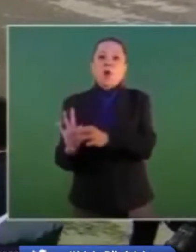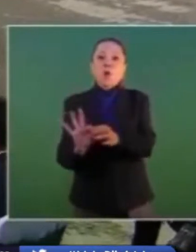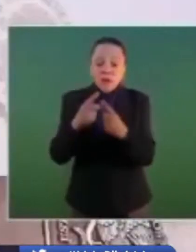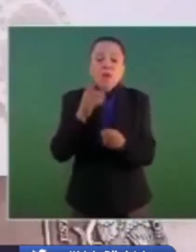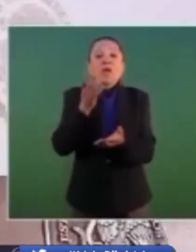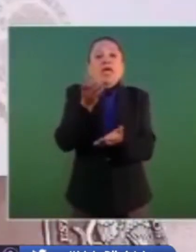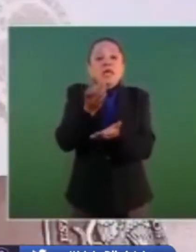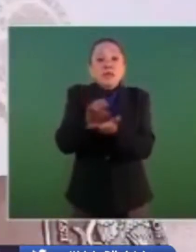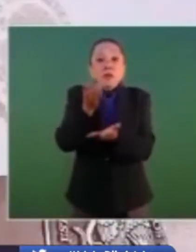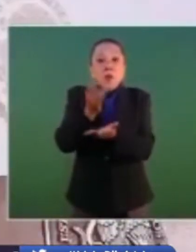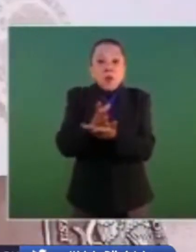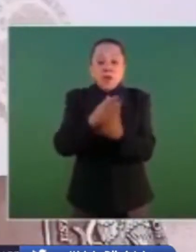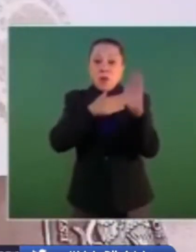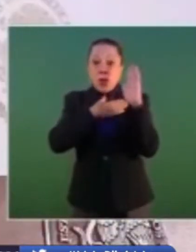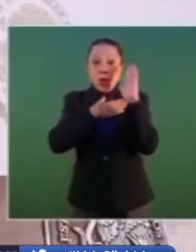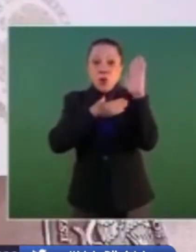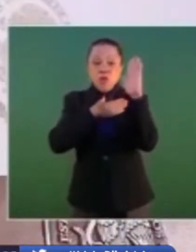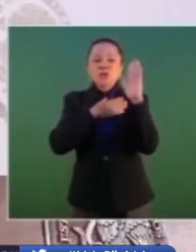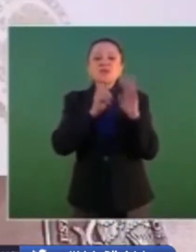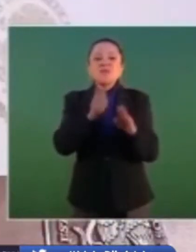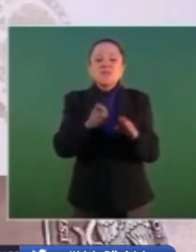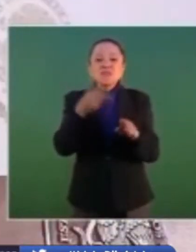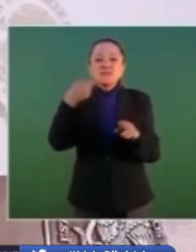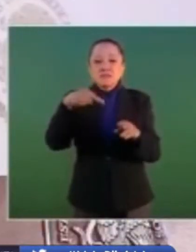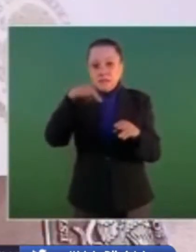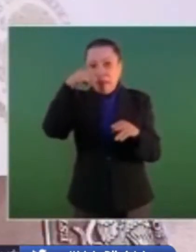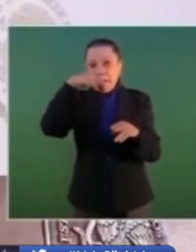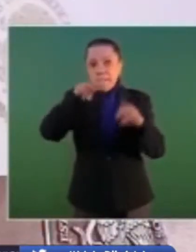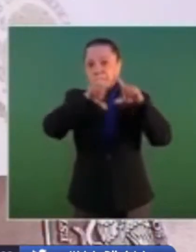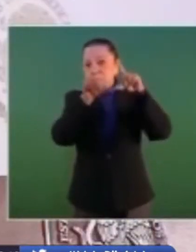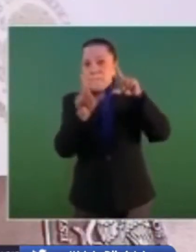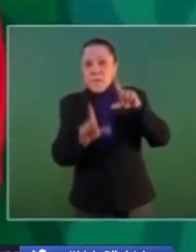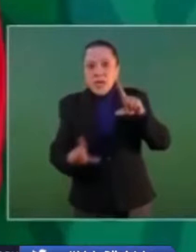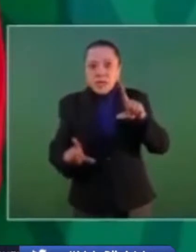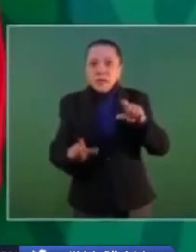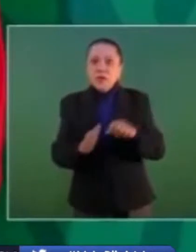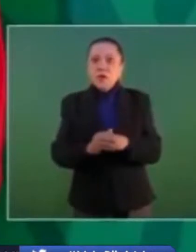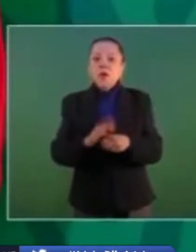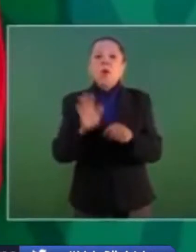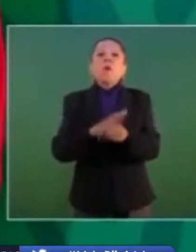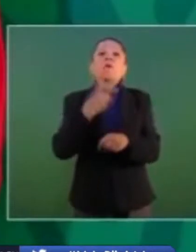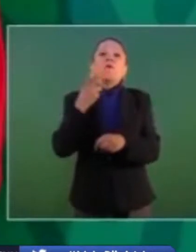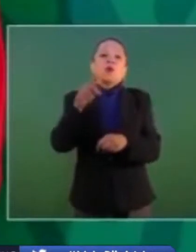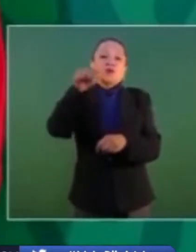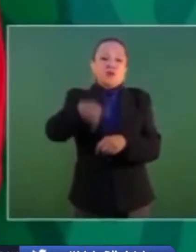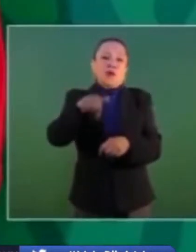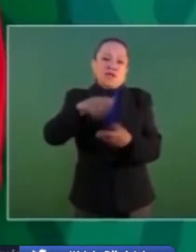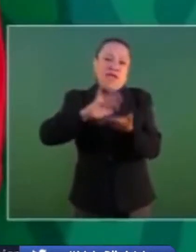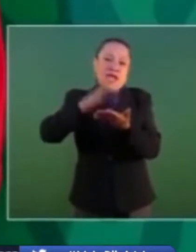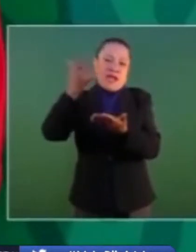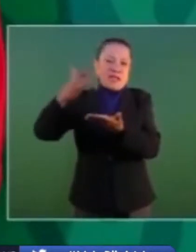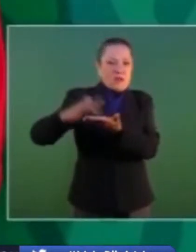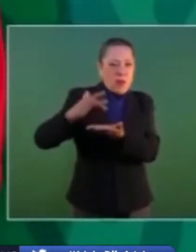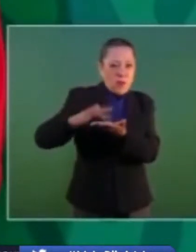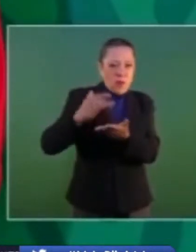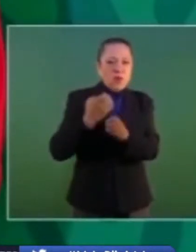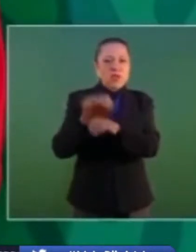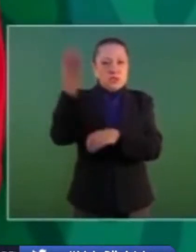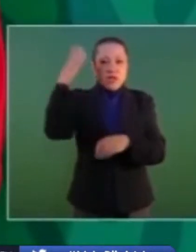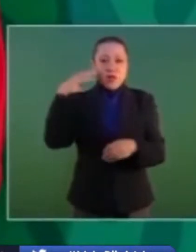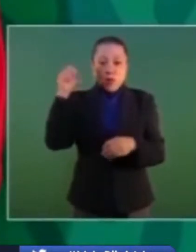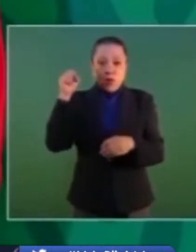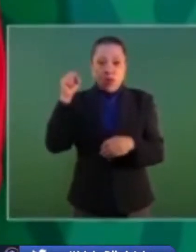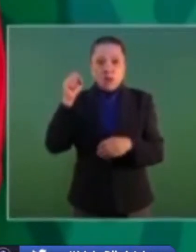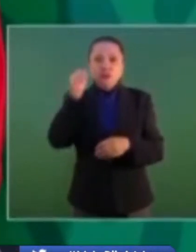armonía. Agradecemos la cercanía que usted ha mostrado con el estado de Morelos y los apoyos brindados.